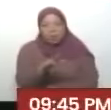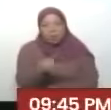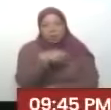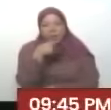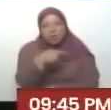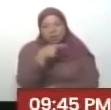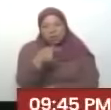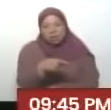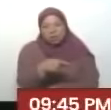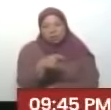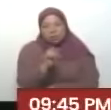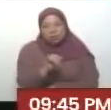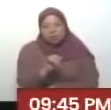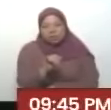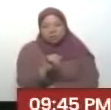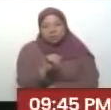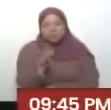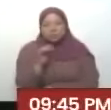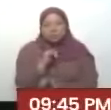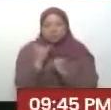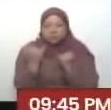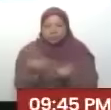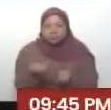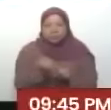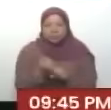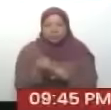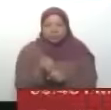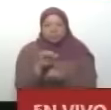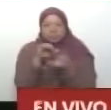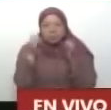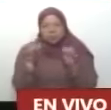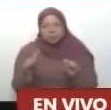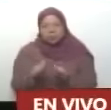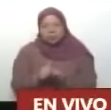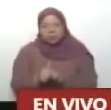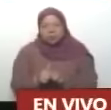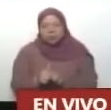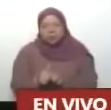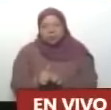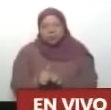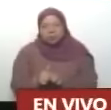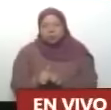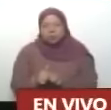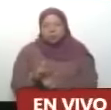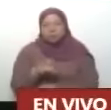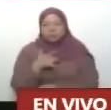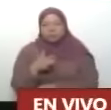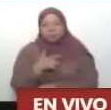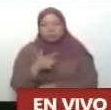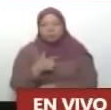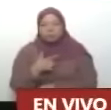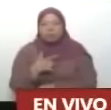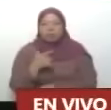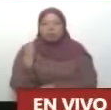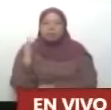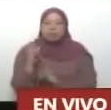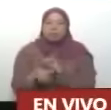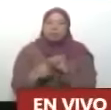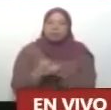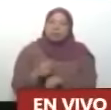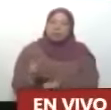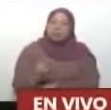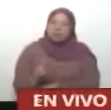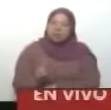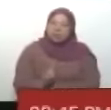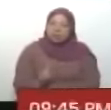político, porque era ya un artista consumado, un animador consumado internacional de